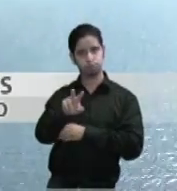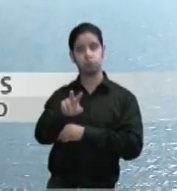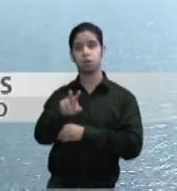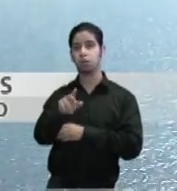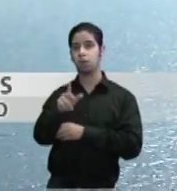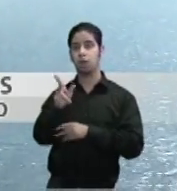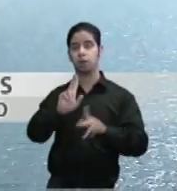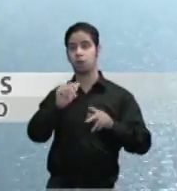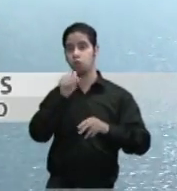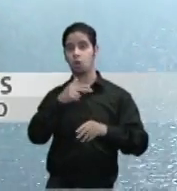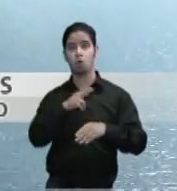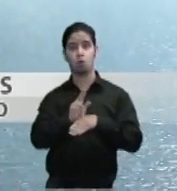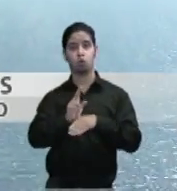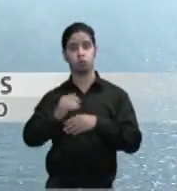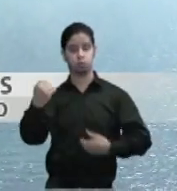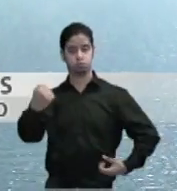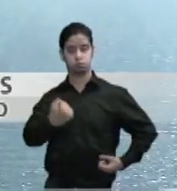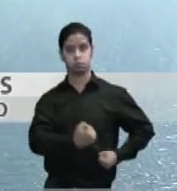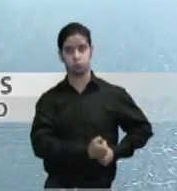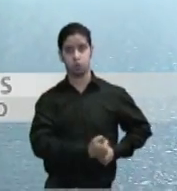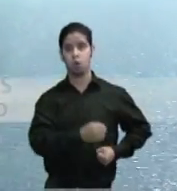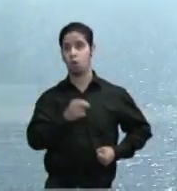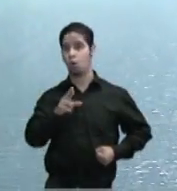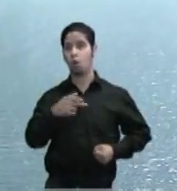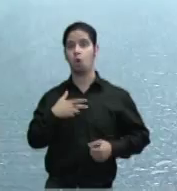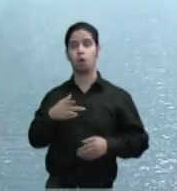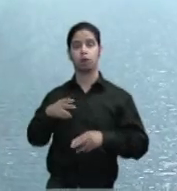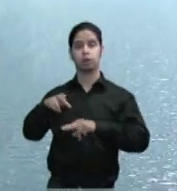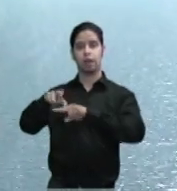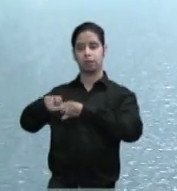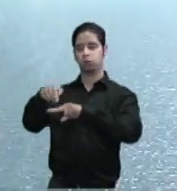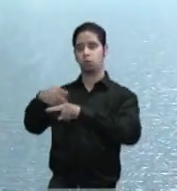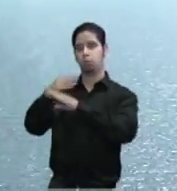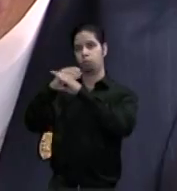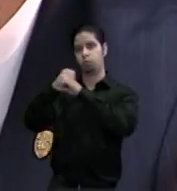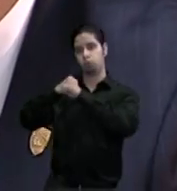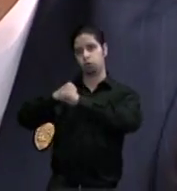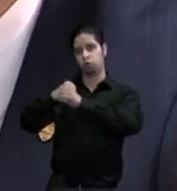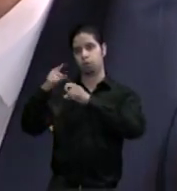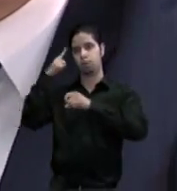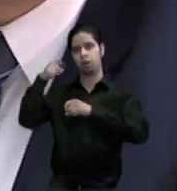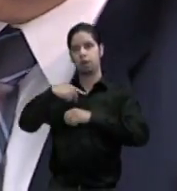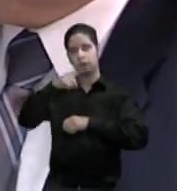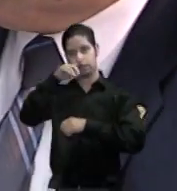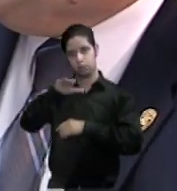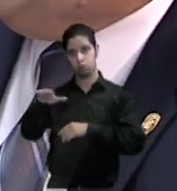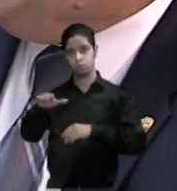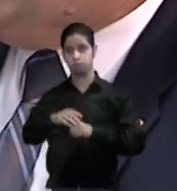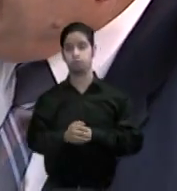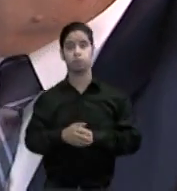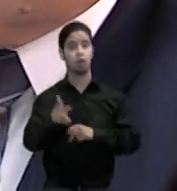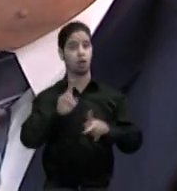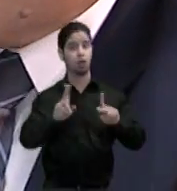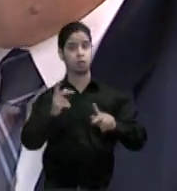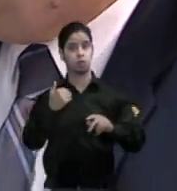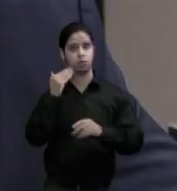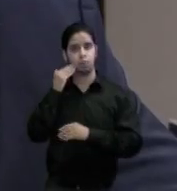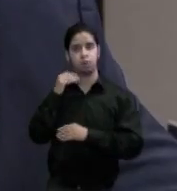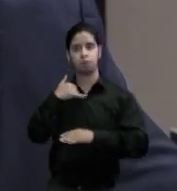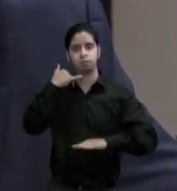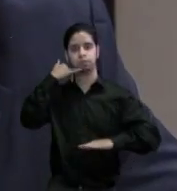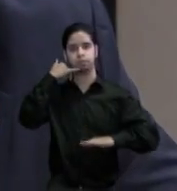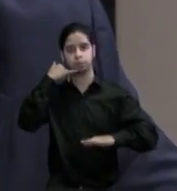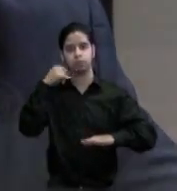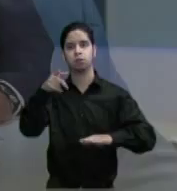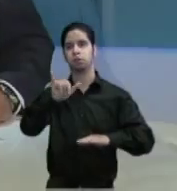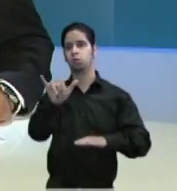de seguridad o los asientos protectores en el caso de los menores. También serán detenidos aquellos conductores que sean sorprendidos usando el teléfono